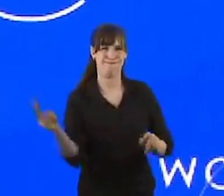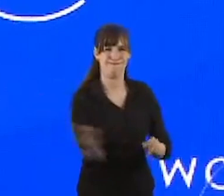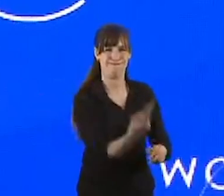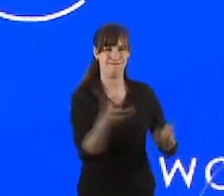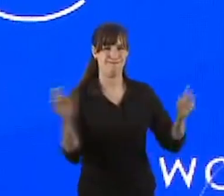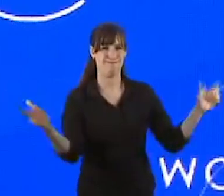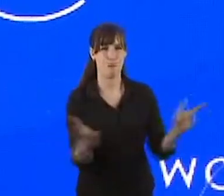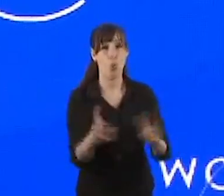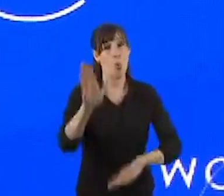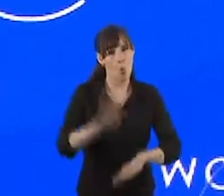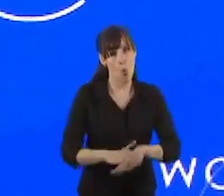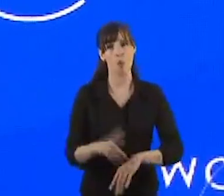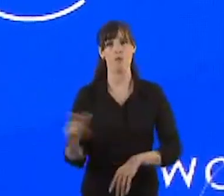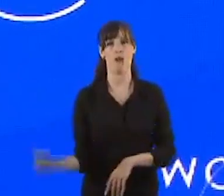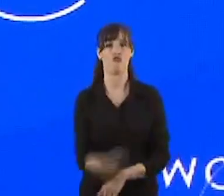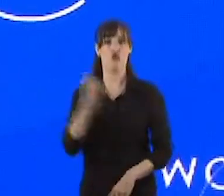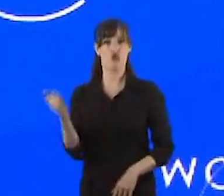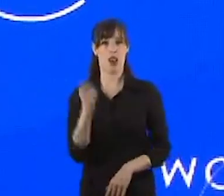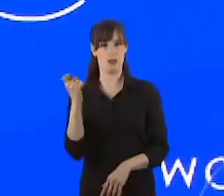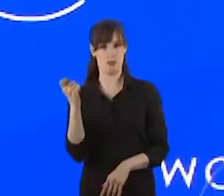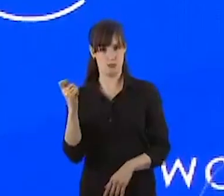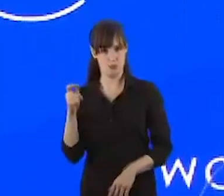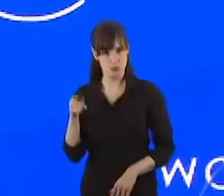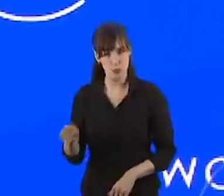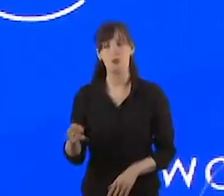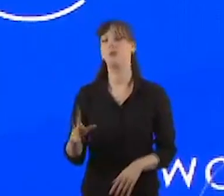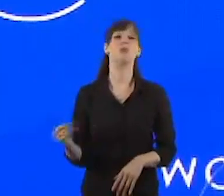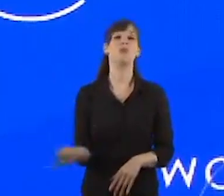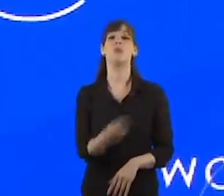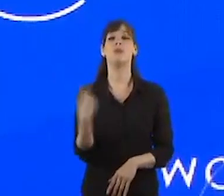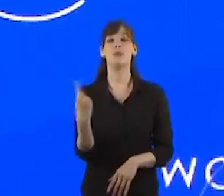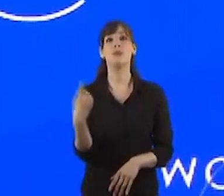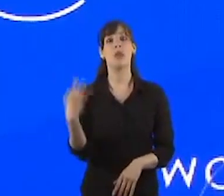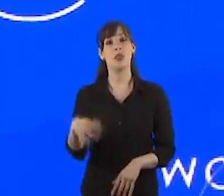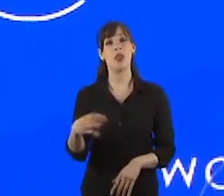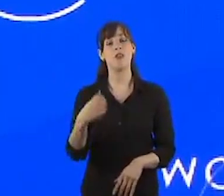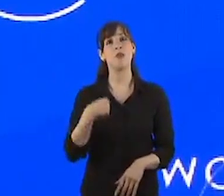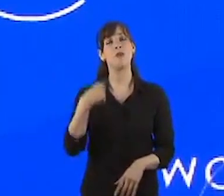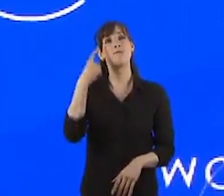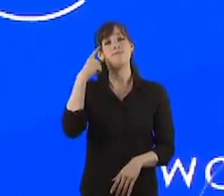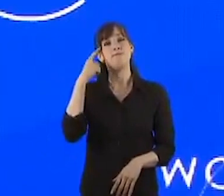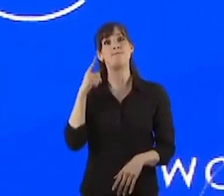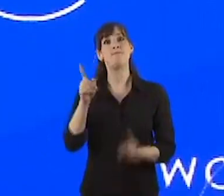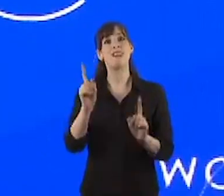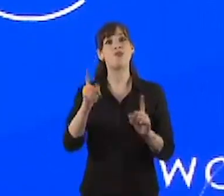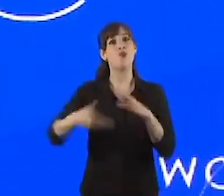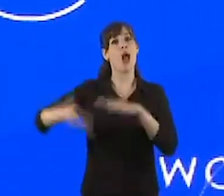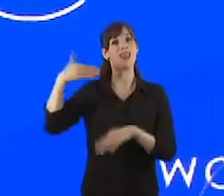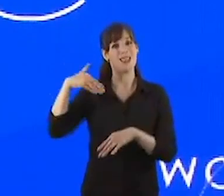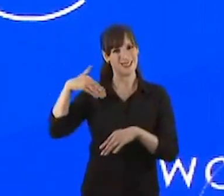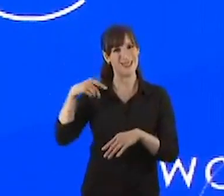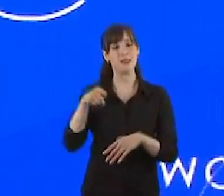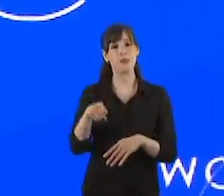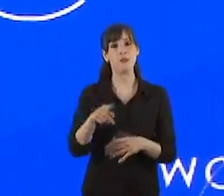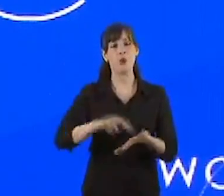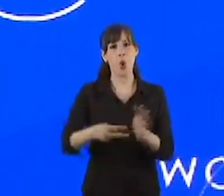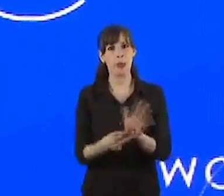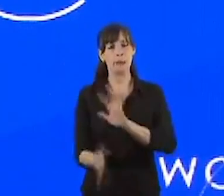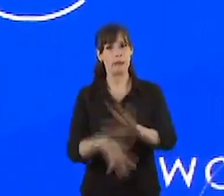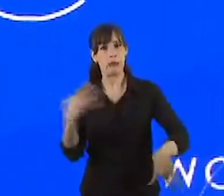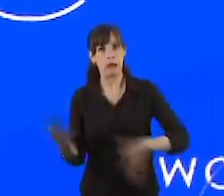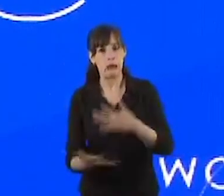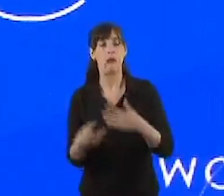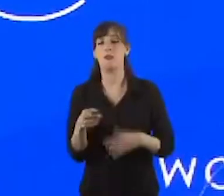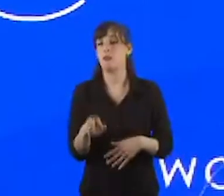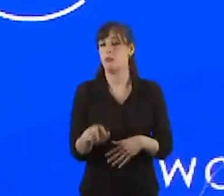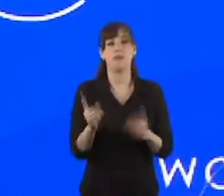de Occidente hoy es que no solo debemos enfrentarnos a quienes, aún luego de la caída del muro y la evidencia empírica abrumadora, siguen bregando